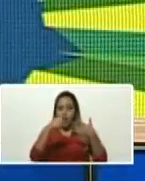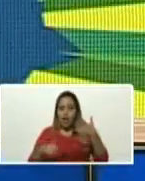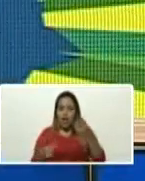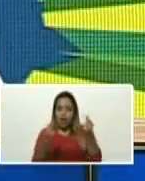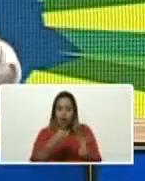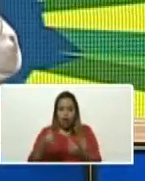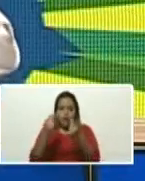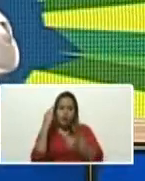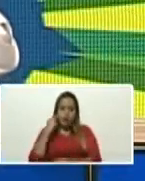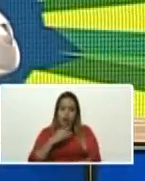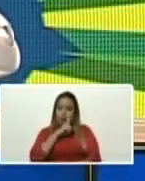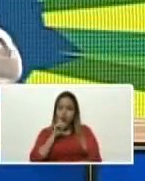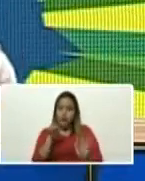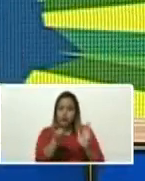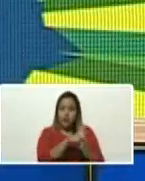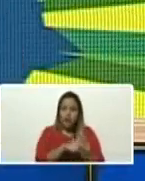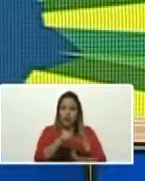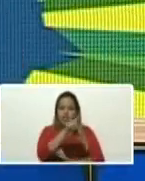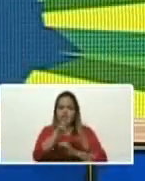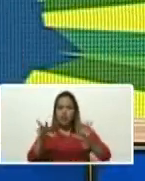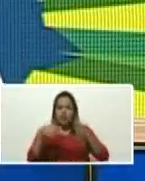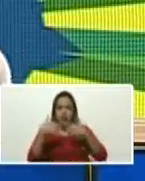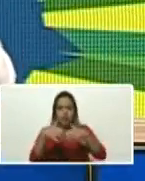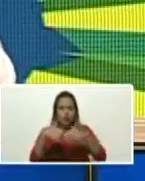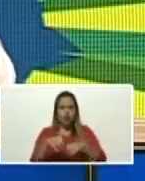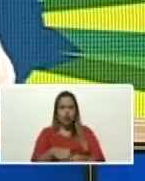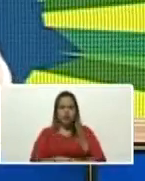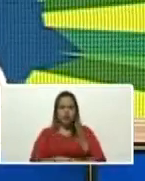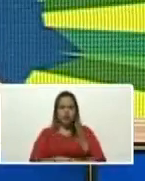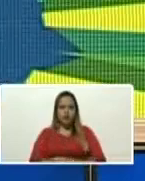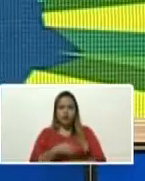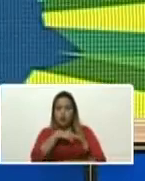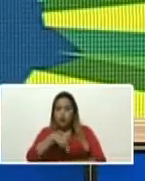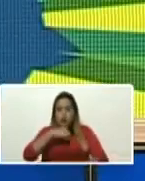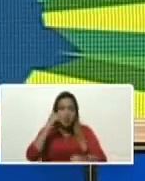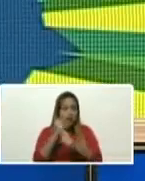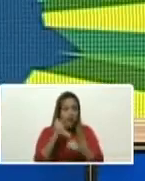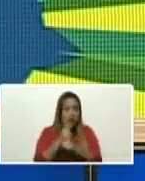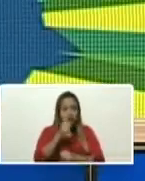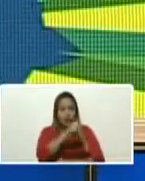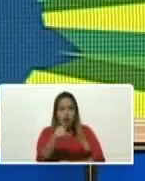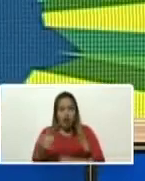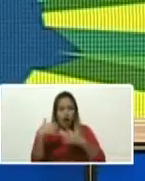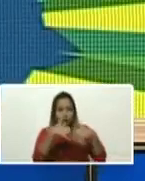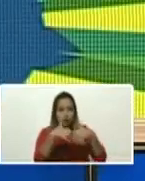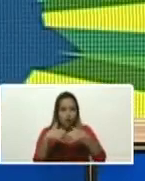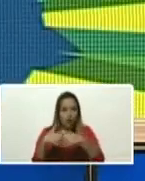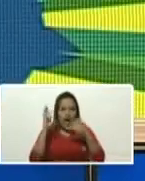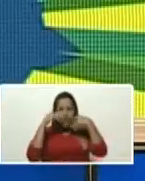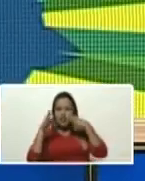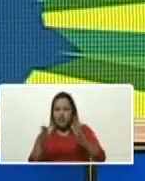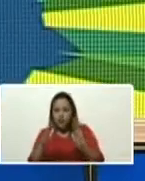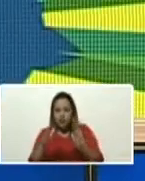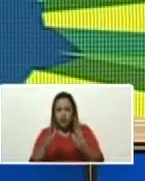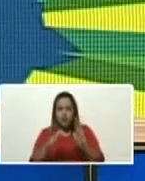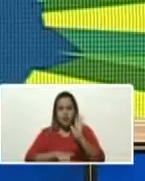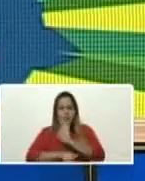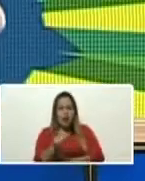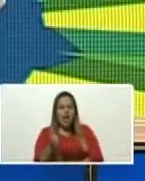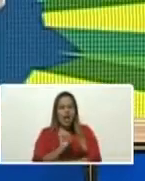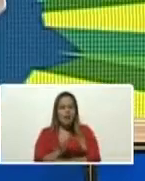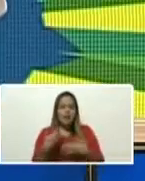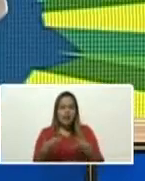Económica Bolivariana con 18 motores. Fuimos trabajando cada motor. Atendimos las prioridades más urgentes de